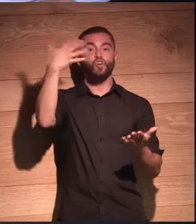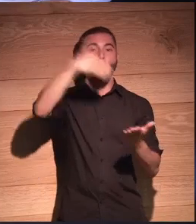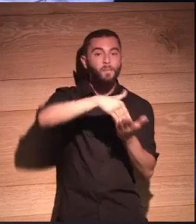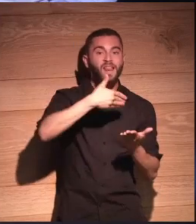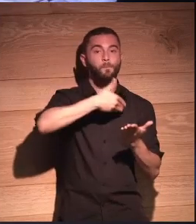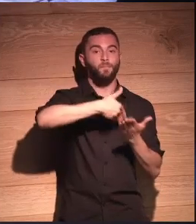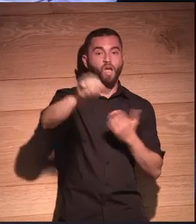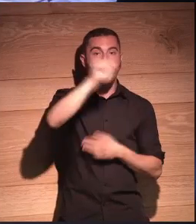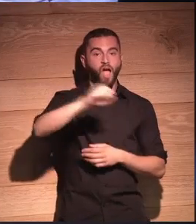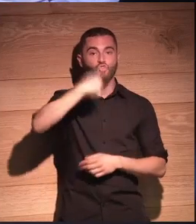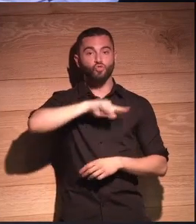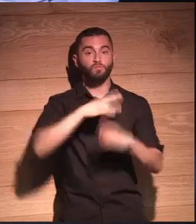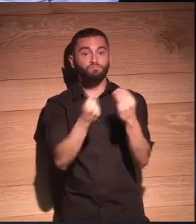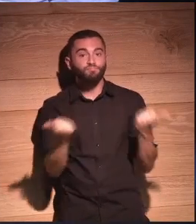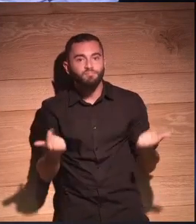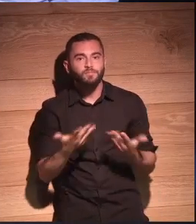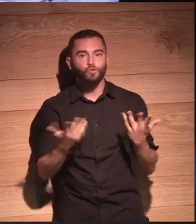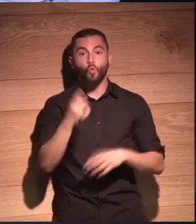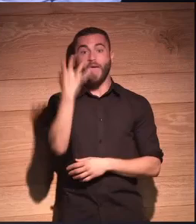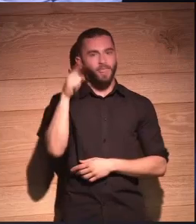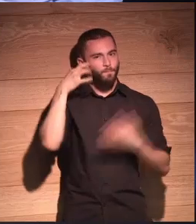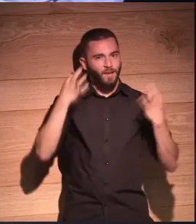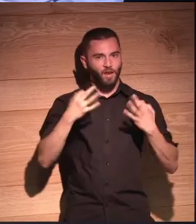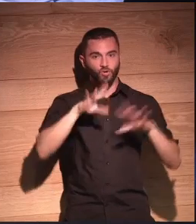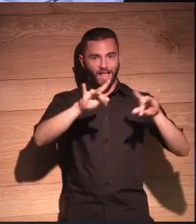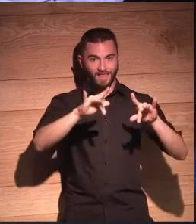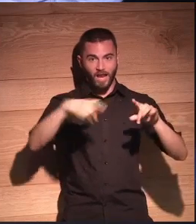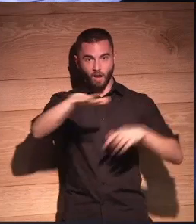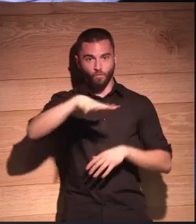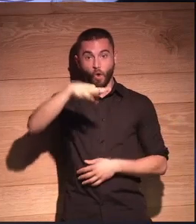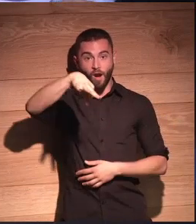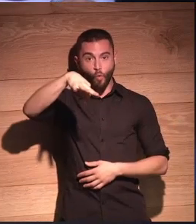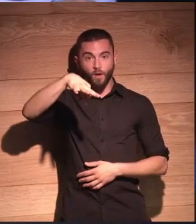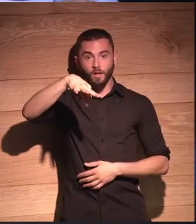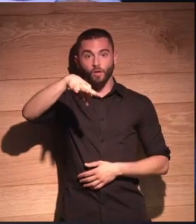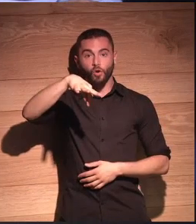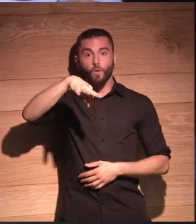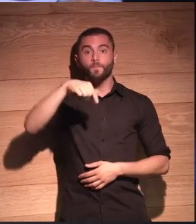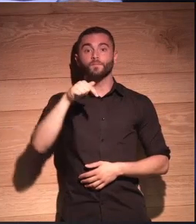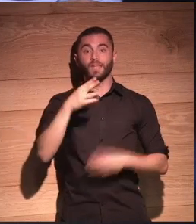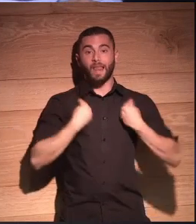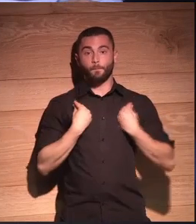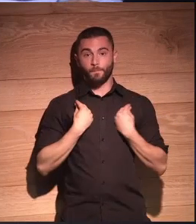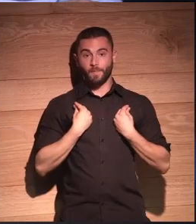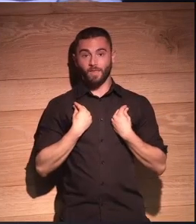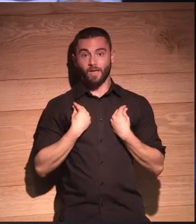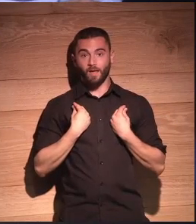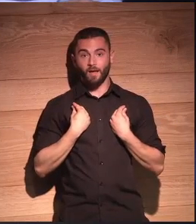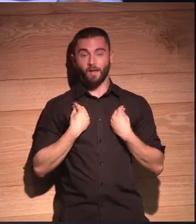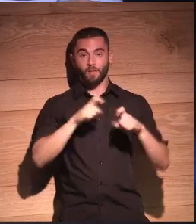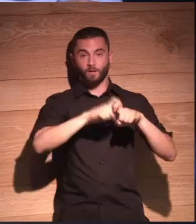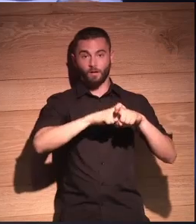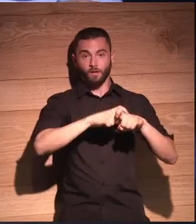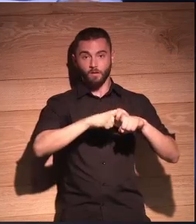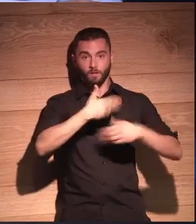estamos aquí, pues... Esa es una idea muy peligrosa. La Tierra es el único lugar en el que la vida ha desarrollado las